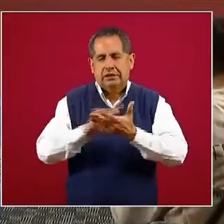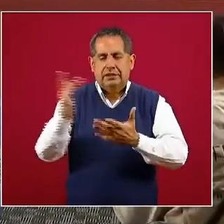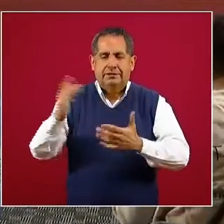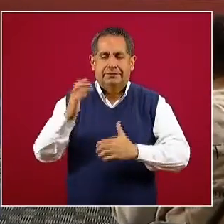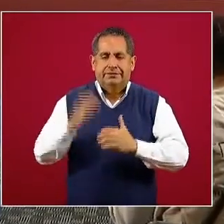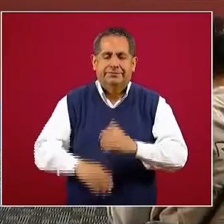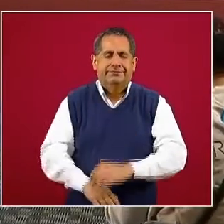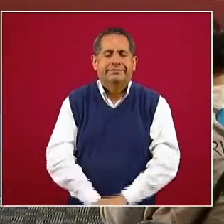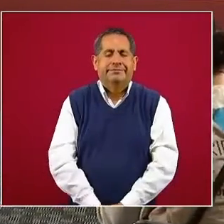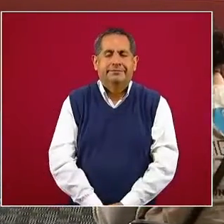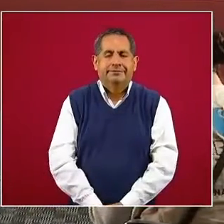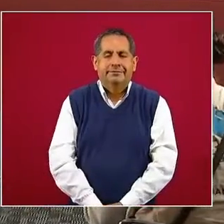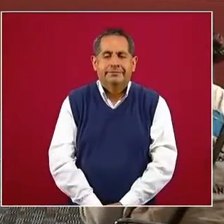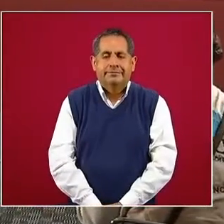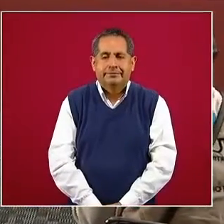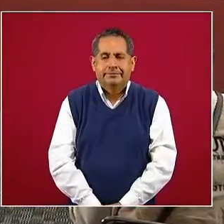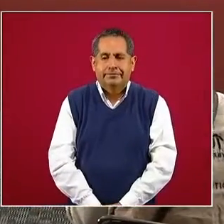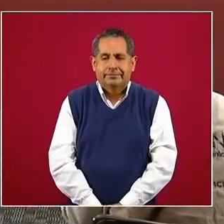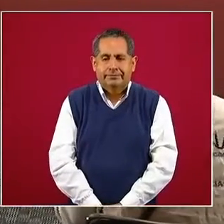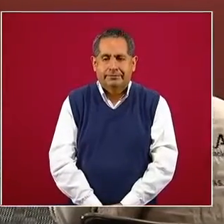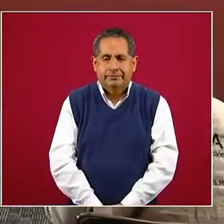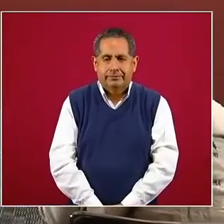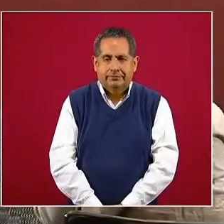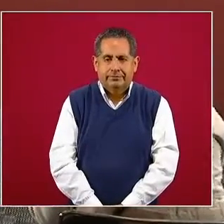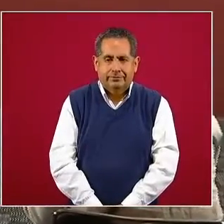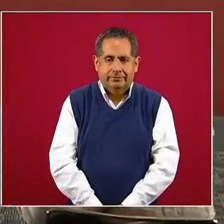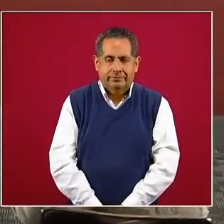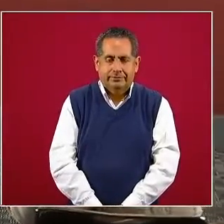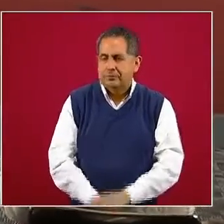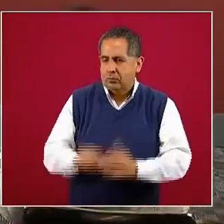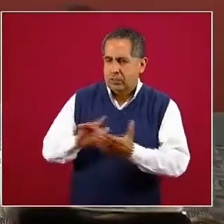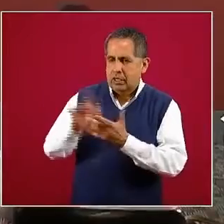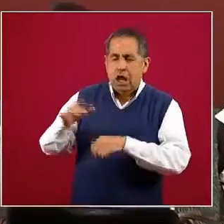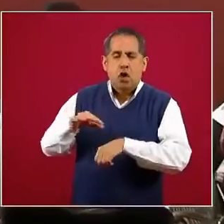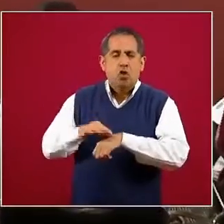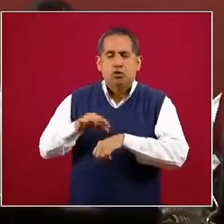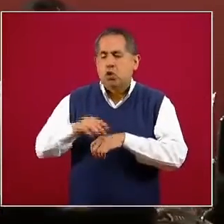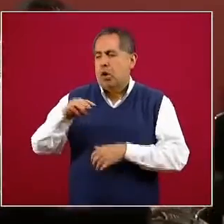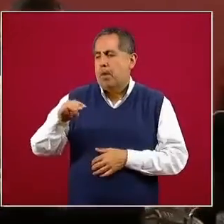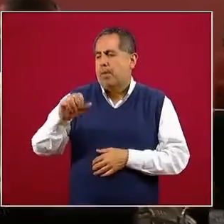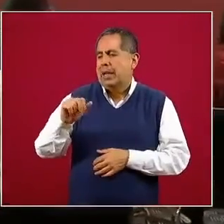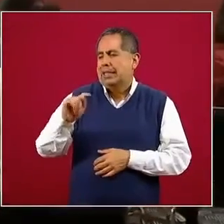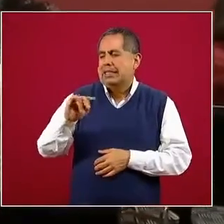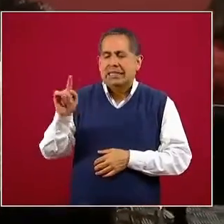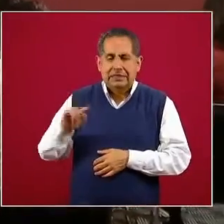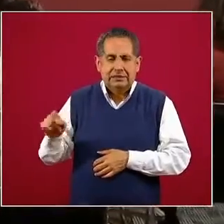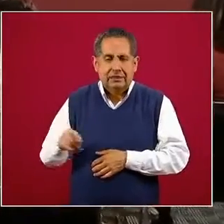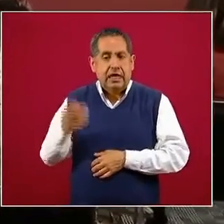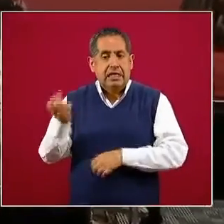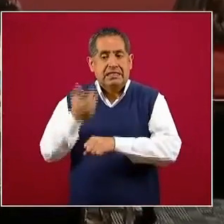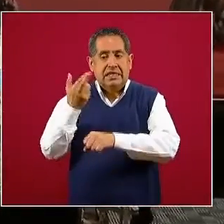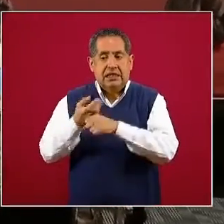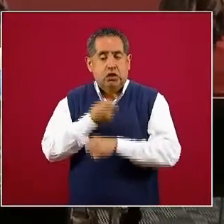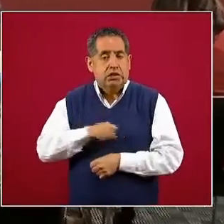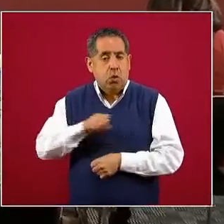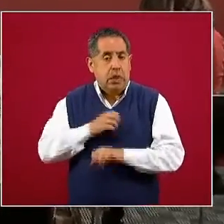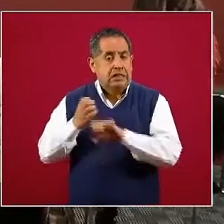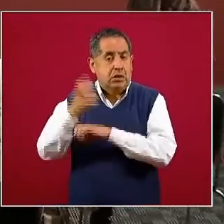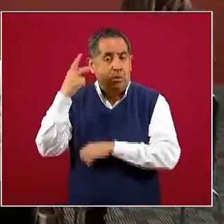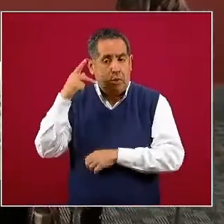el despliegue de los programas institucionales de los 3 niveles de gobierno. Por ello, requerimos ser un